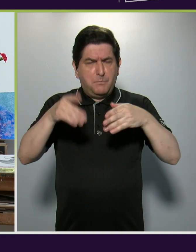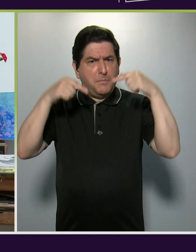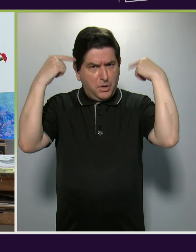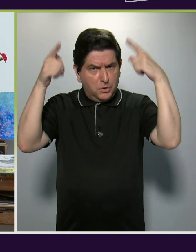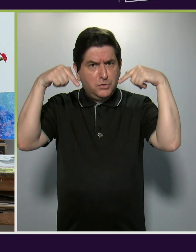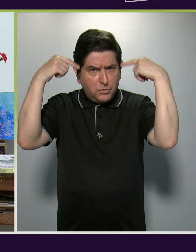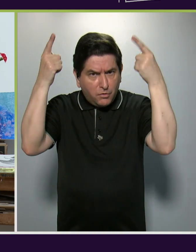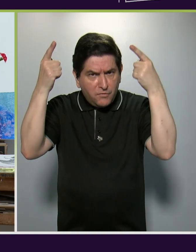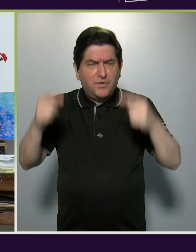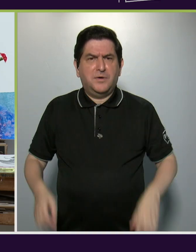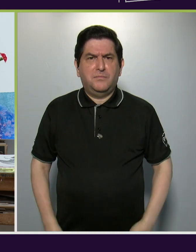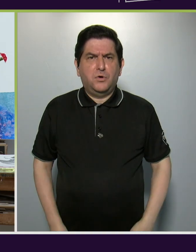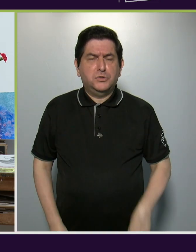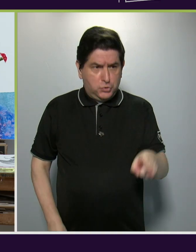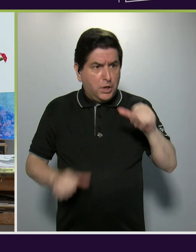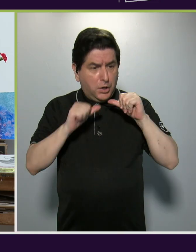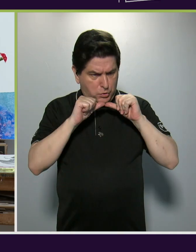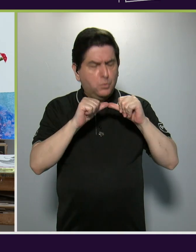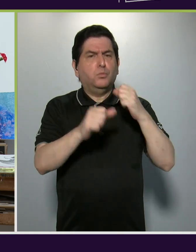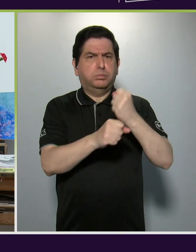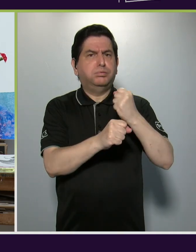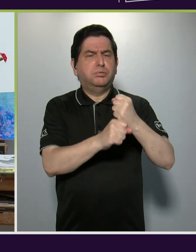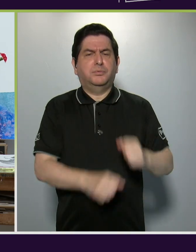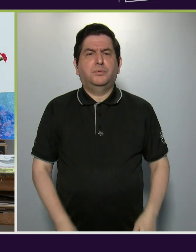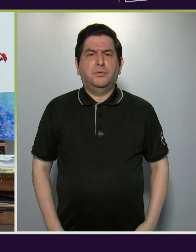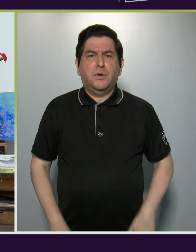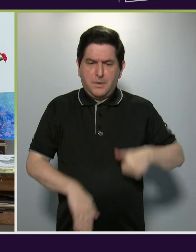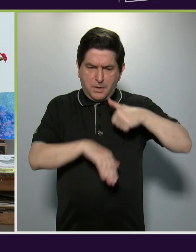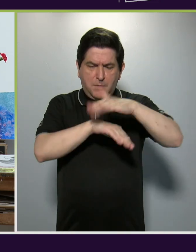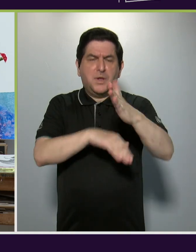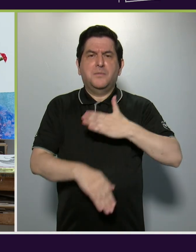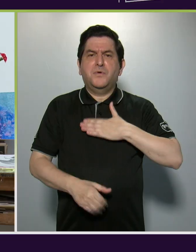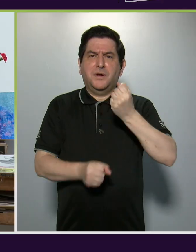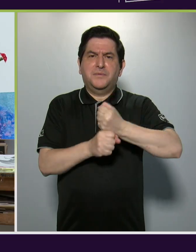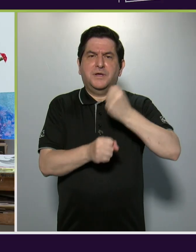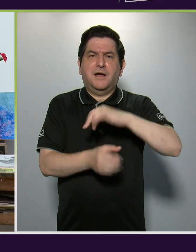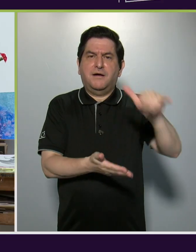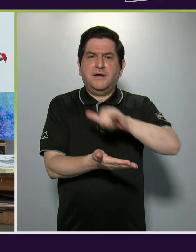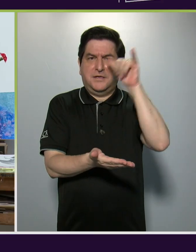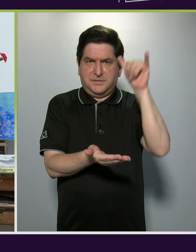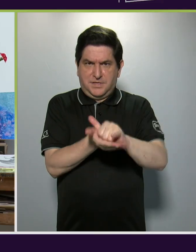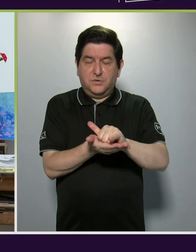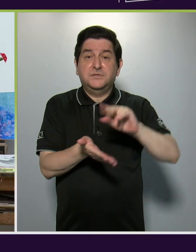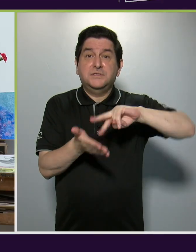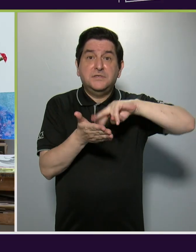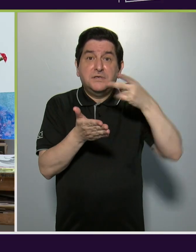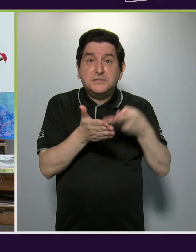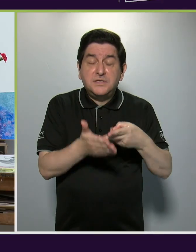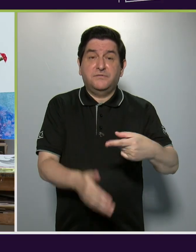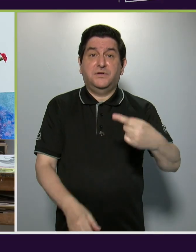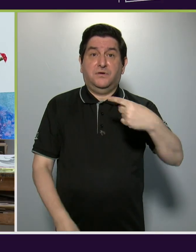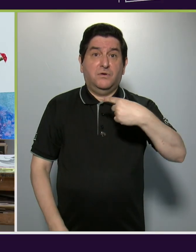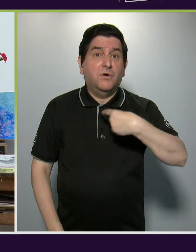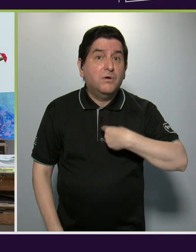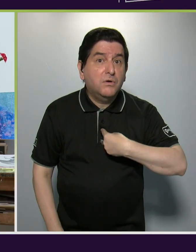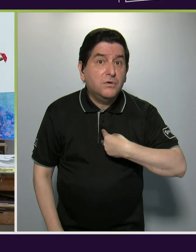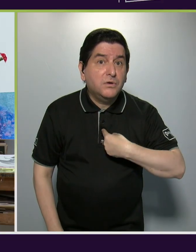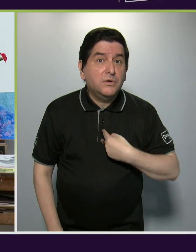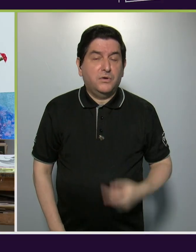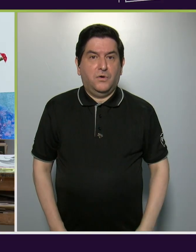famoso, muy consistente. Fue el que me mandó a trabajar a San José. Eso significó para mí